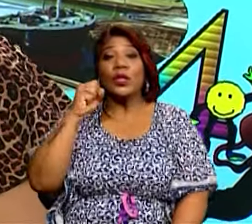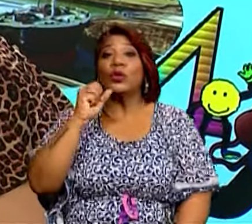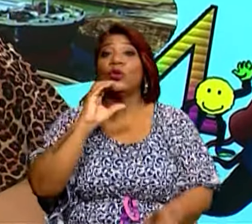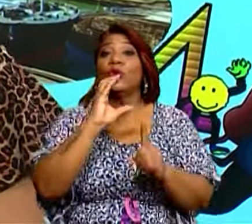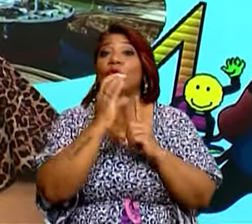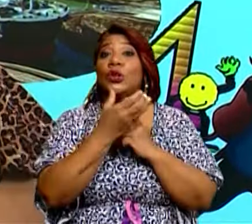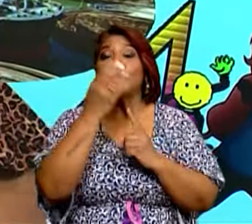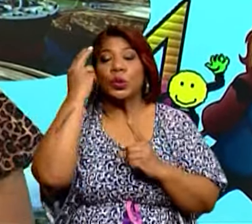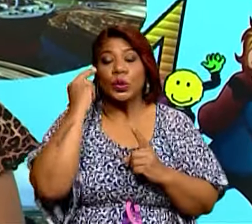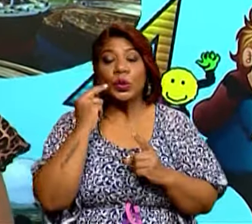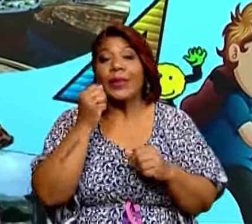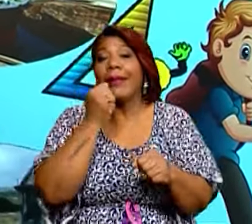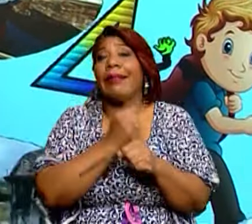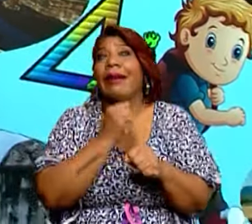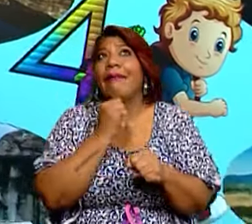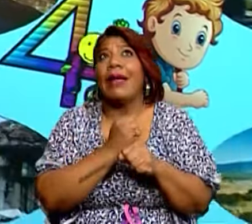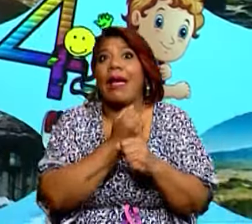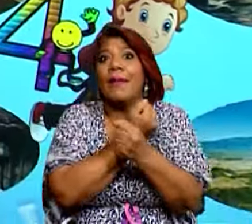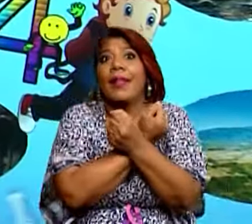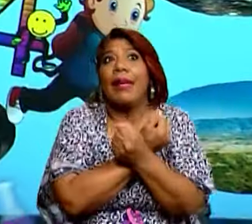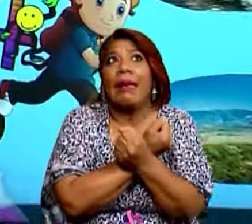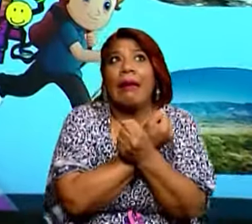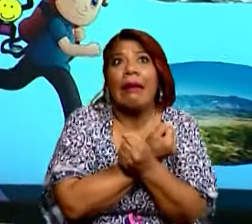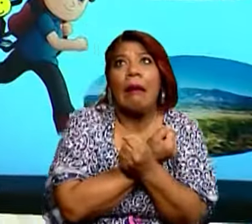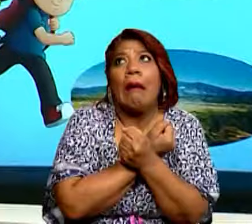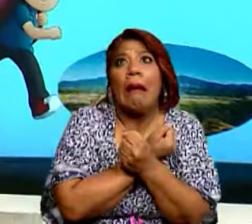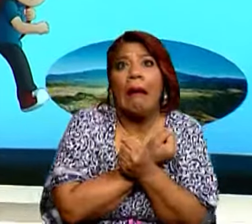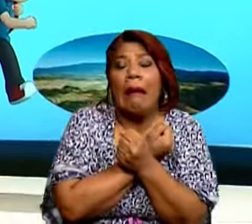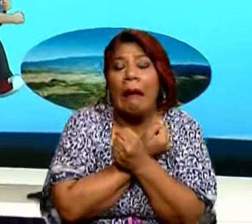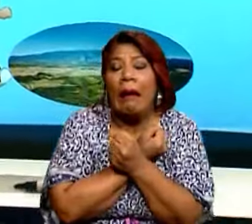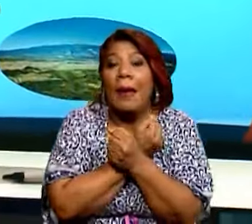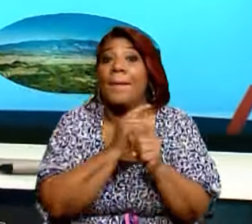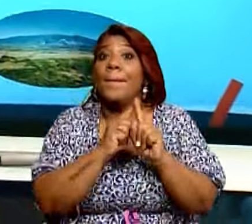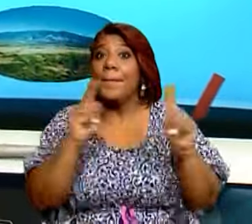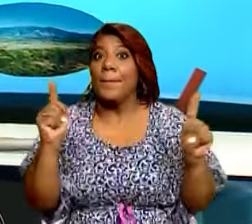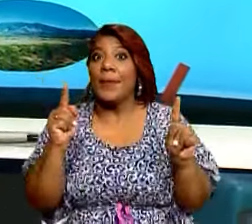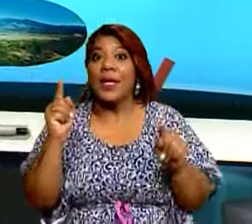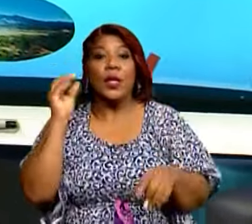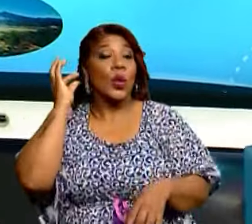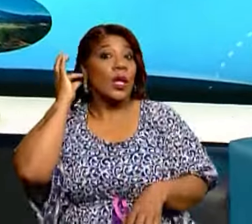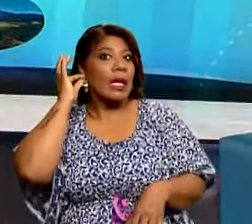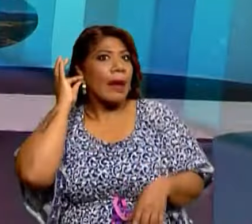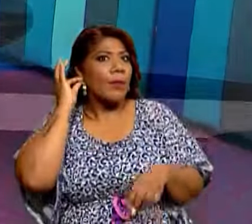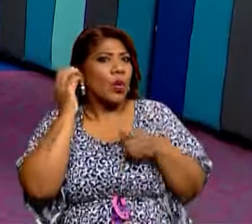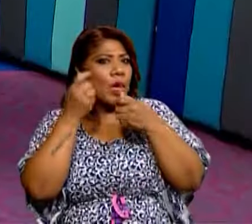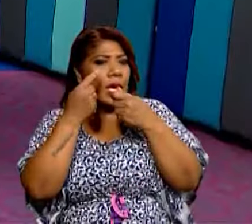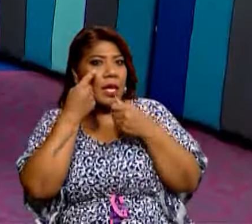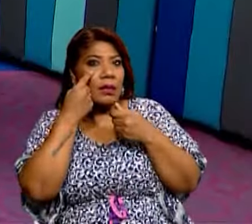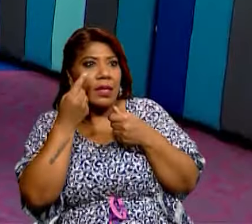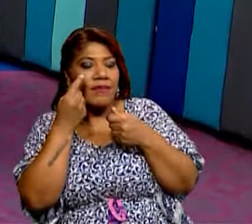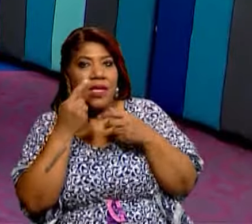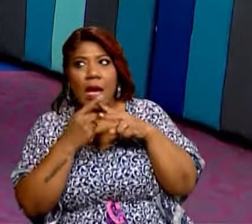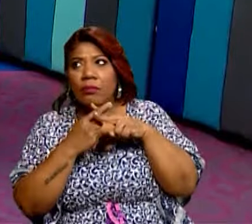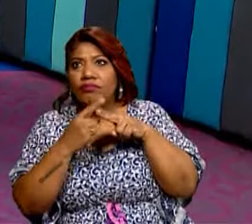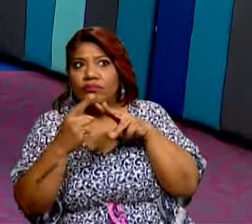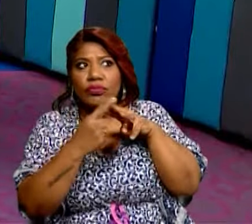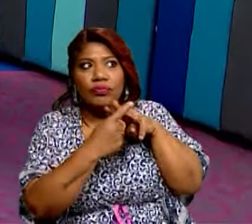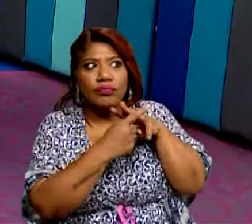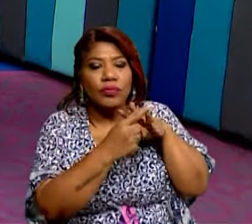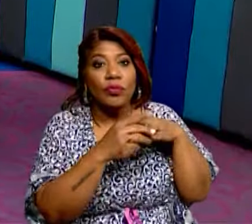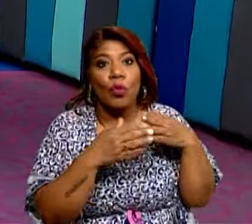poder tener rutas de escapes. Las mujeres se hacían sus trenzas pegadas al cuero